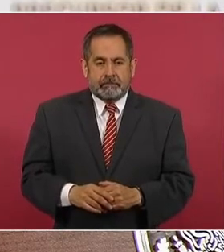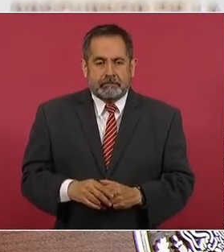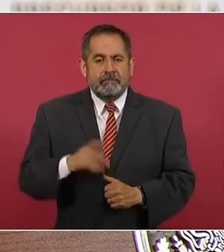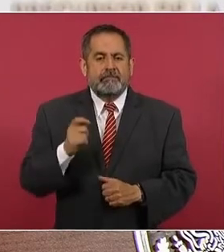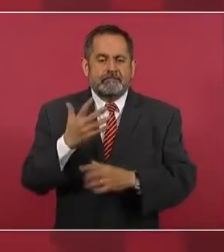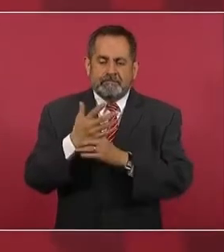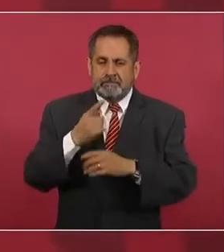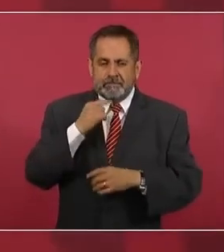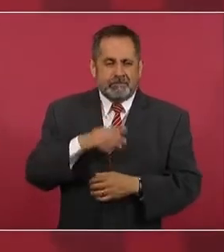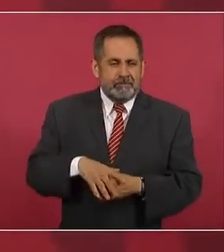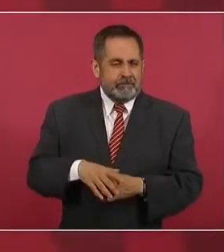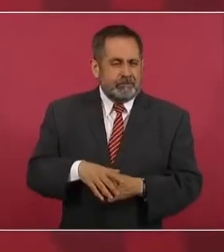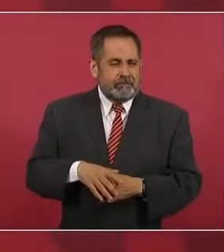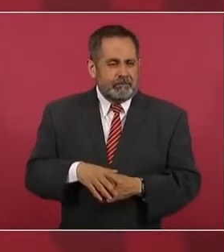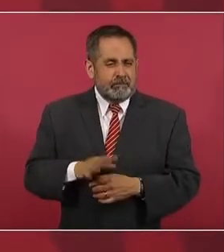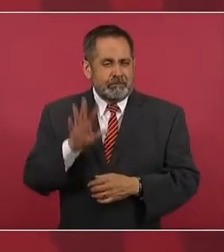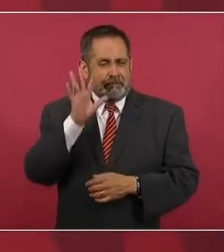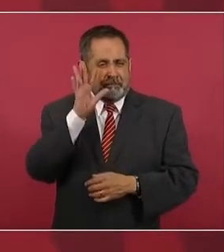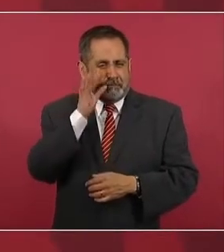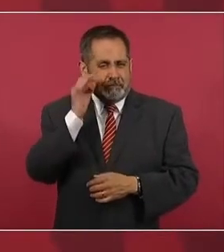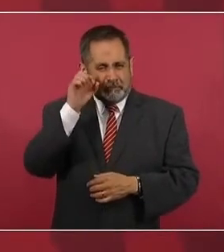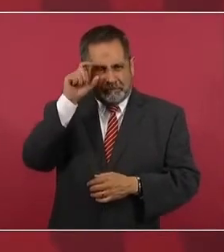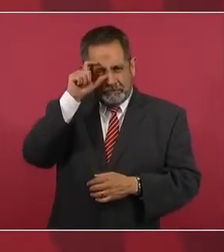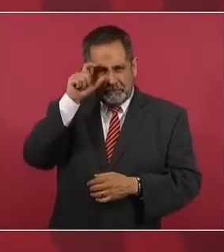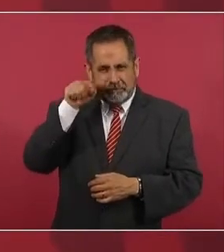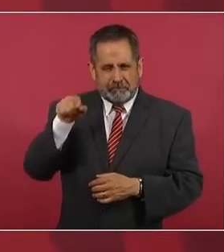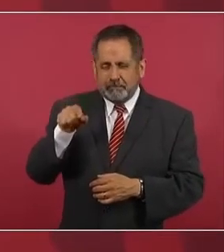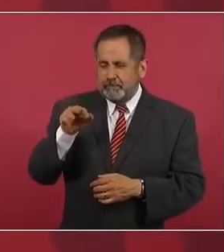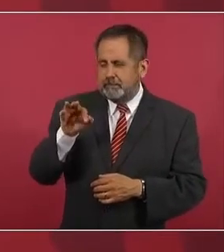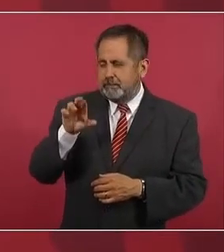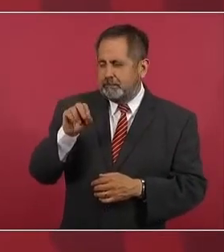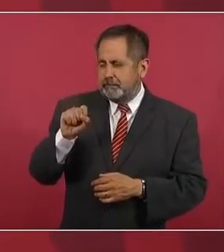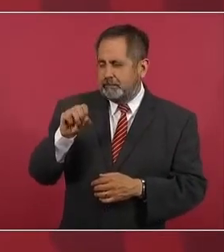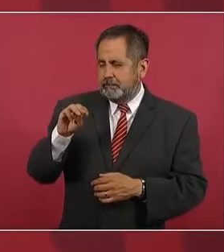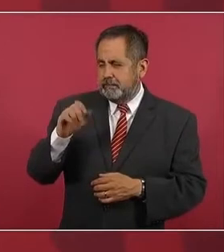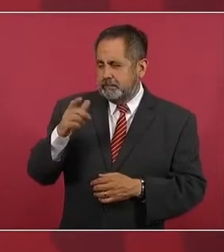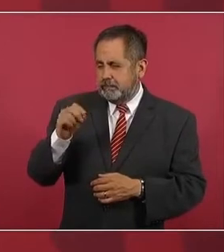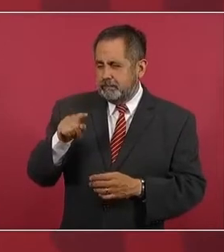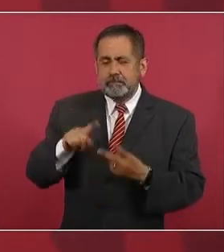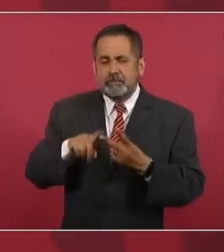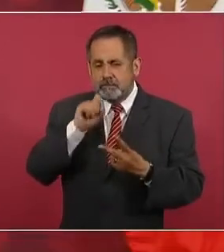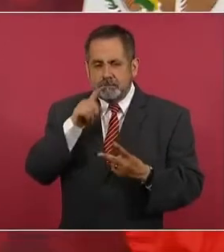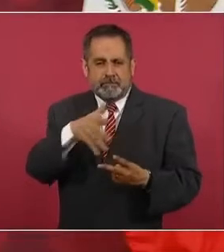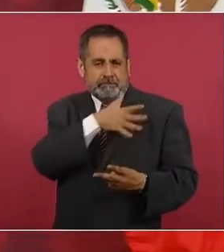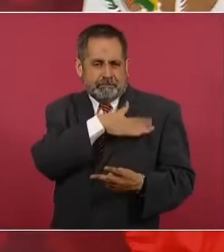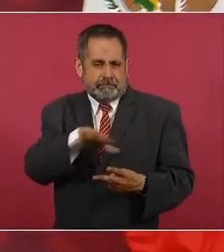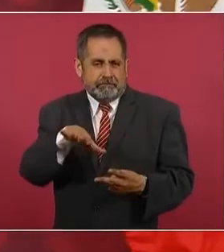Ricardo Flores Magón y lo dijo el general Cárdenas.